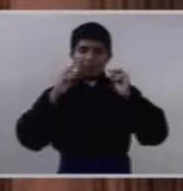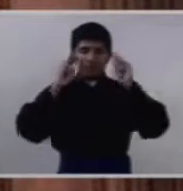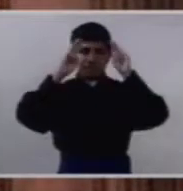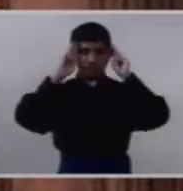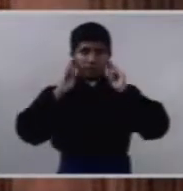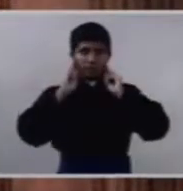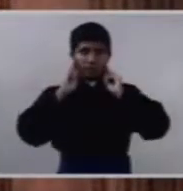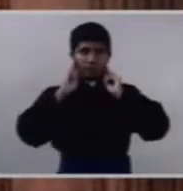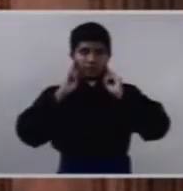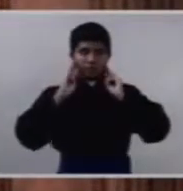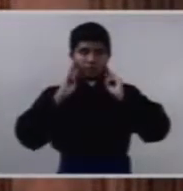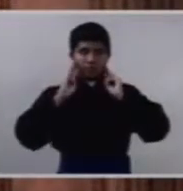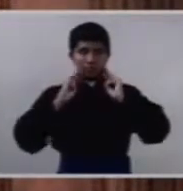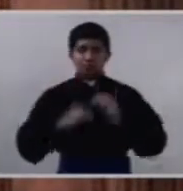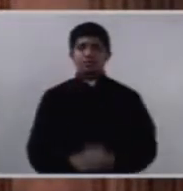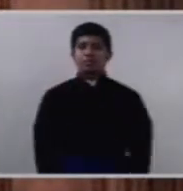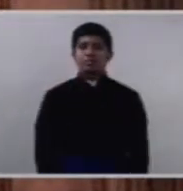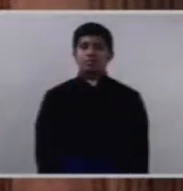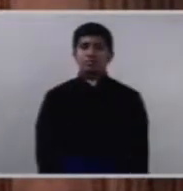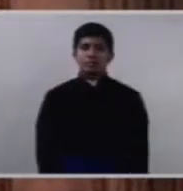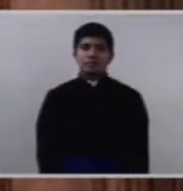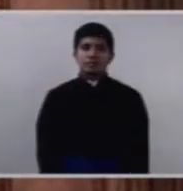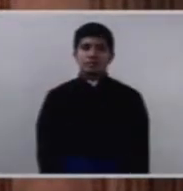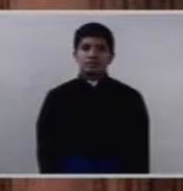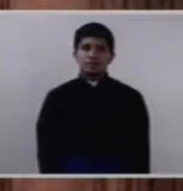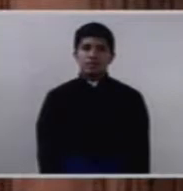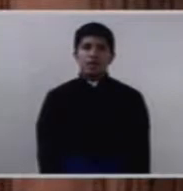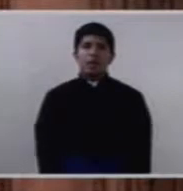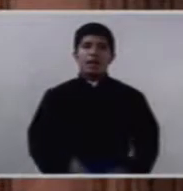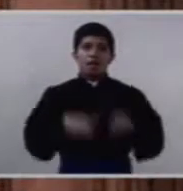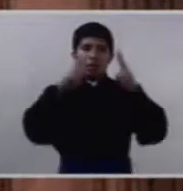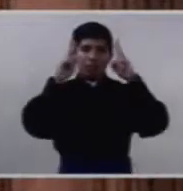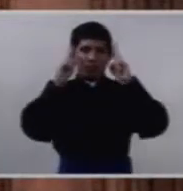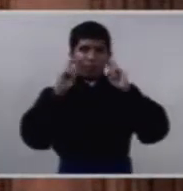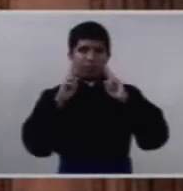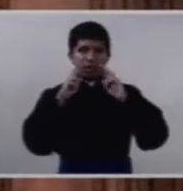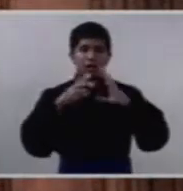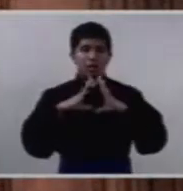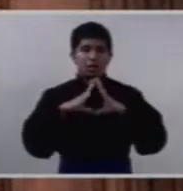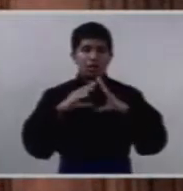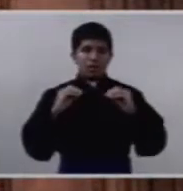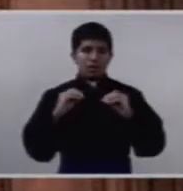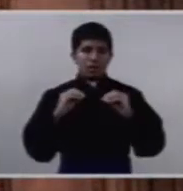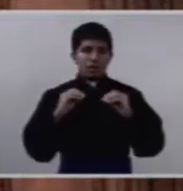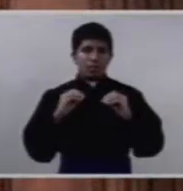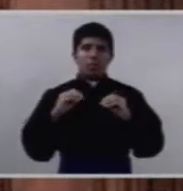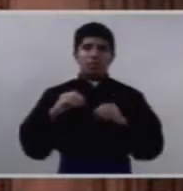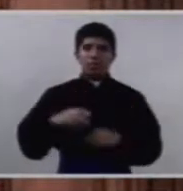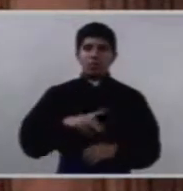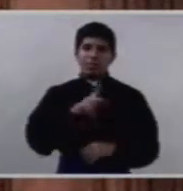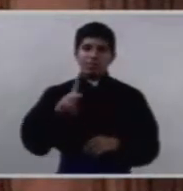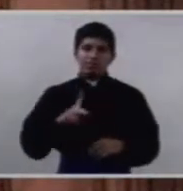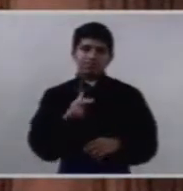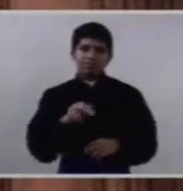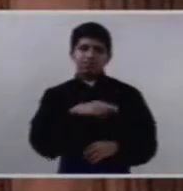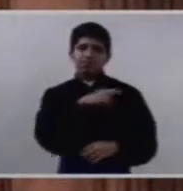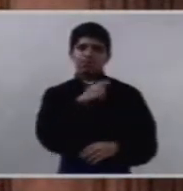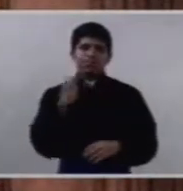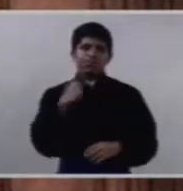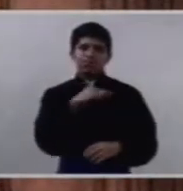en la advocación de salud del pueblo romano.